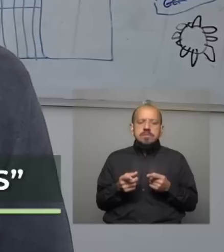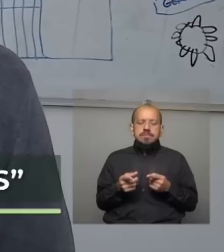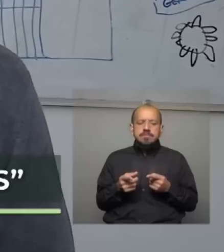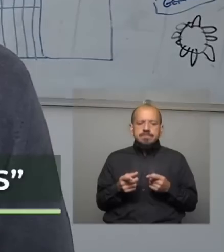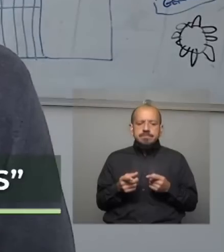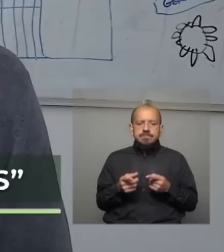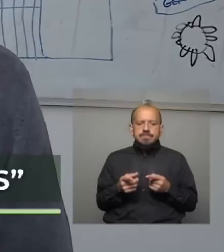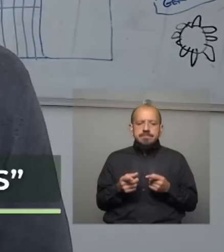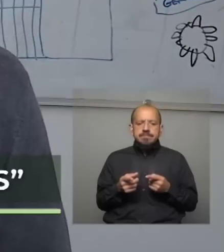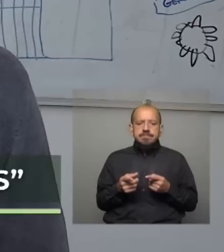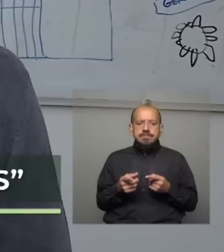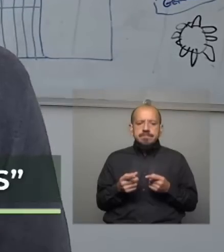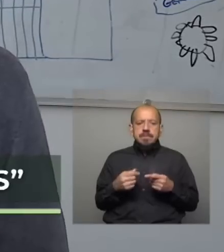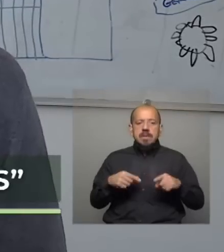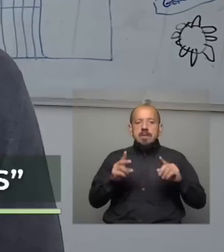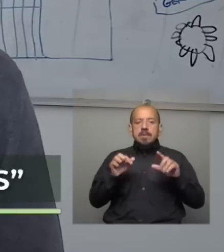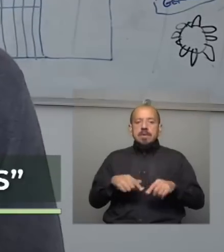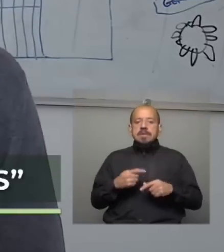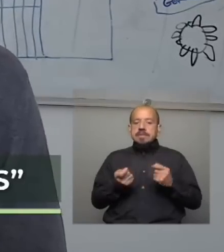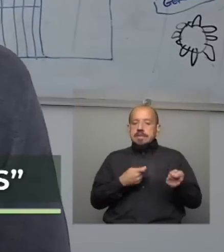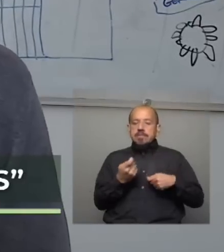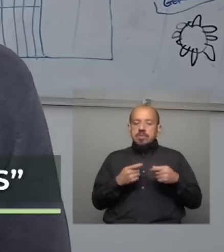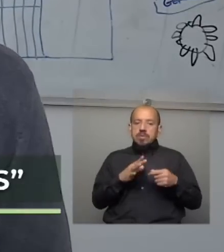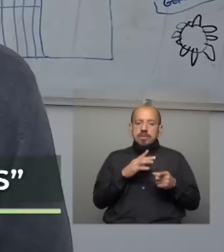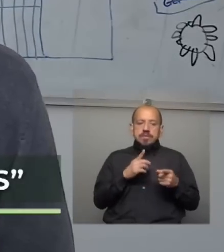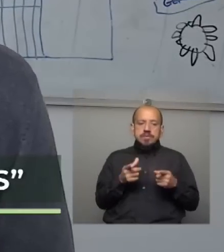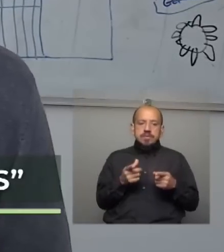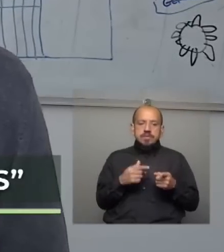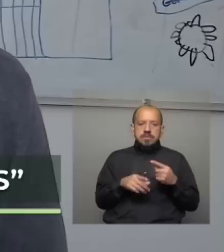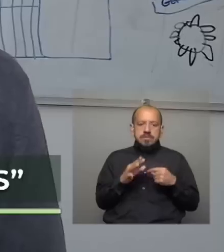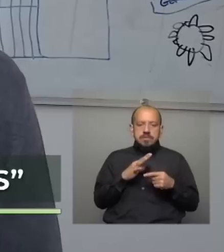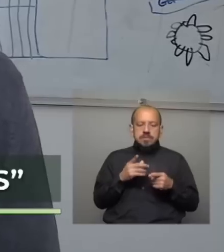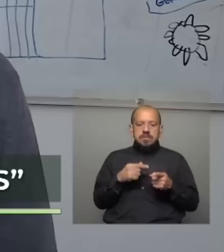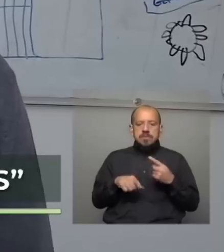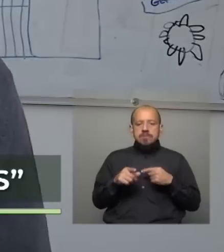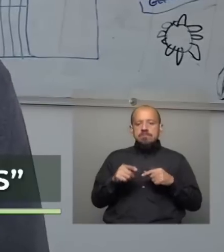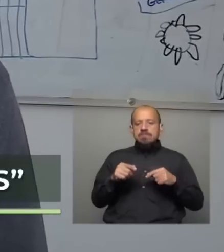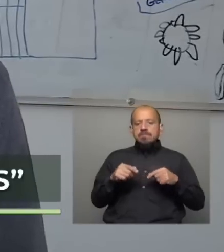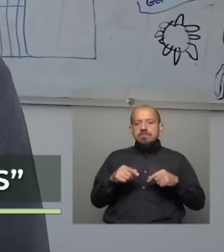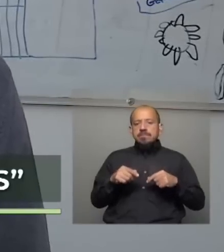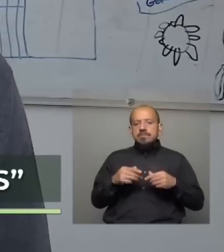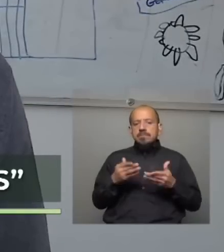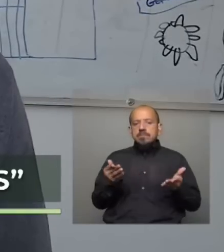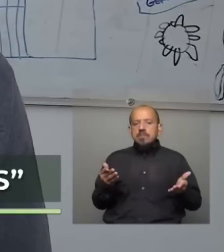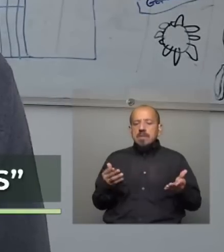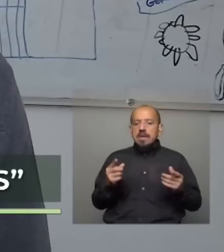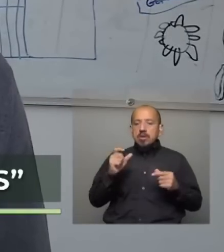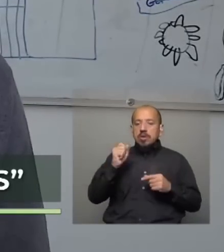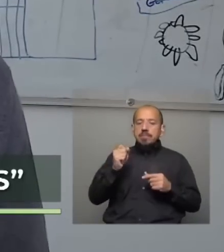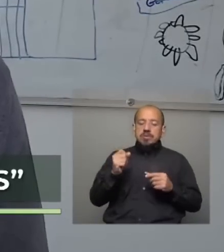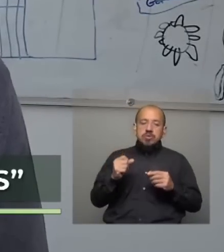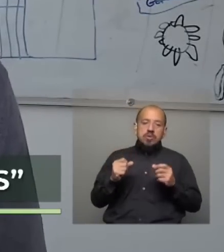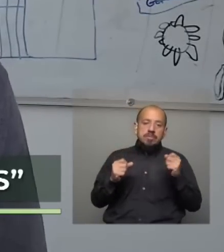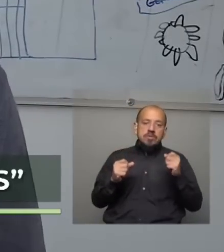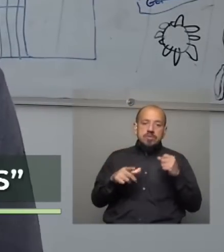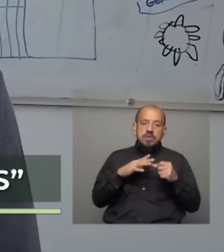las el efecto que tiene el tipo de cambio sobre los resultados que es algo que se suele hacer en este tipo de mediciones en realidad los resultados